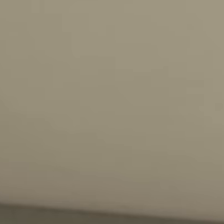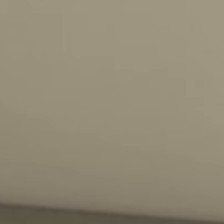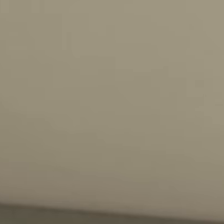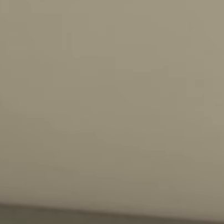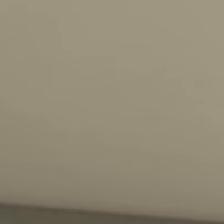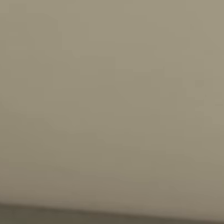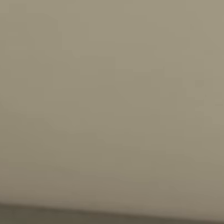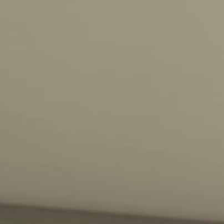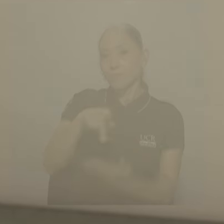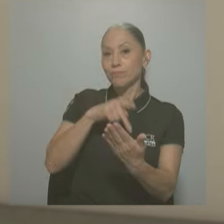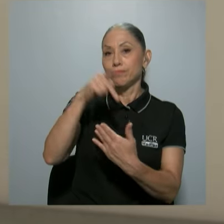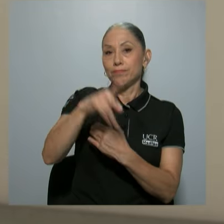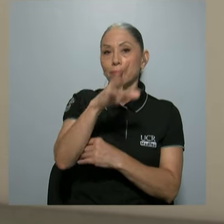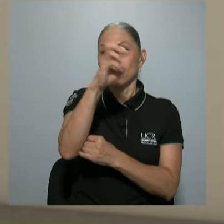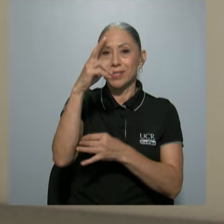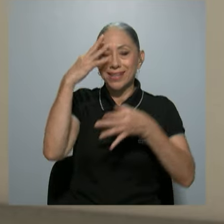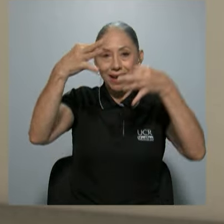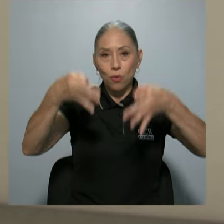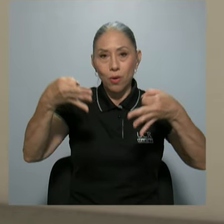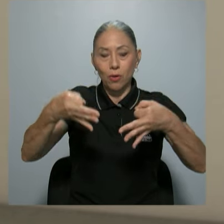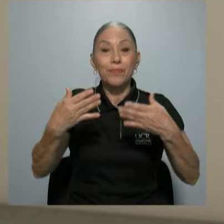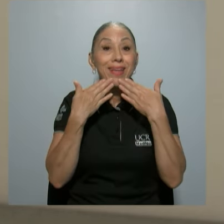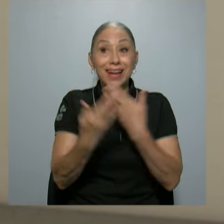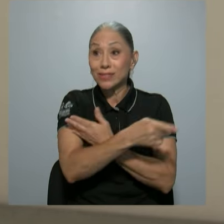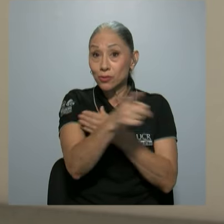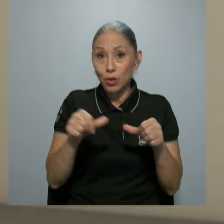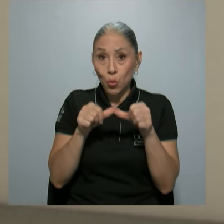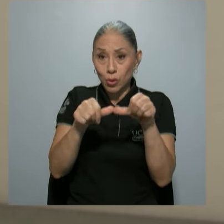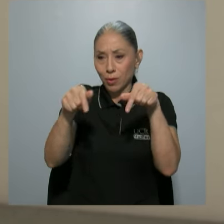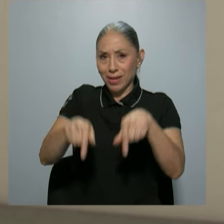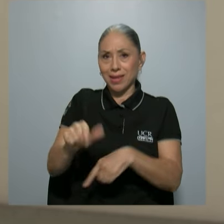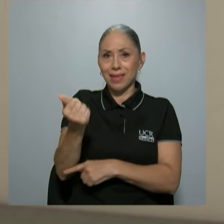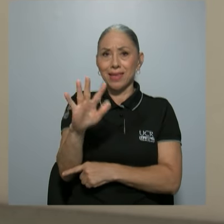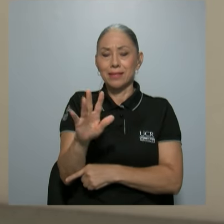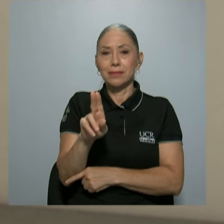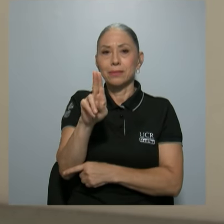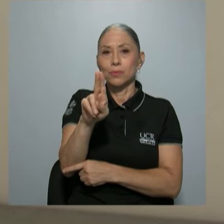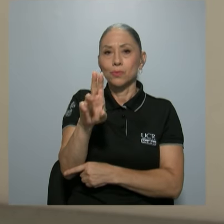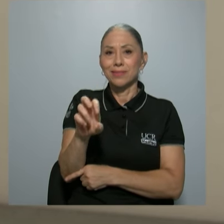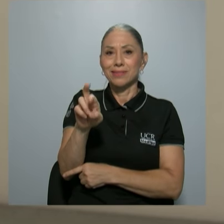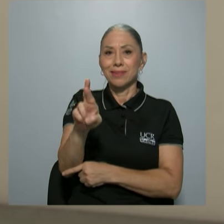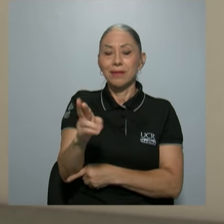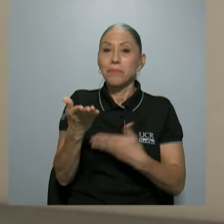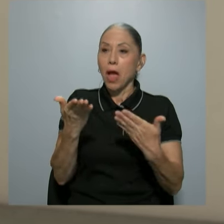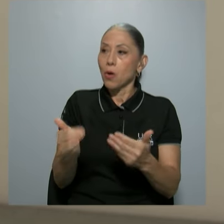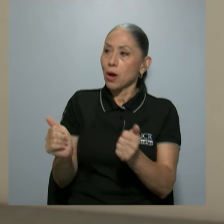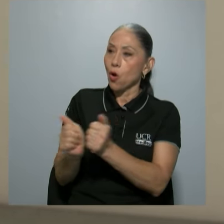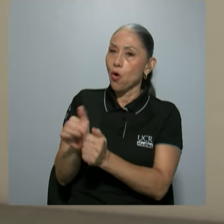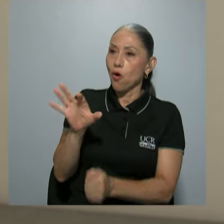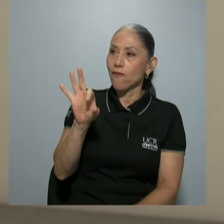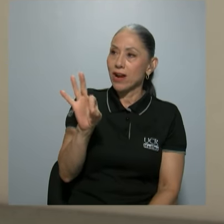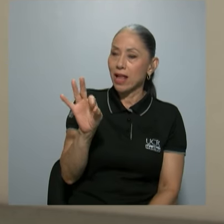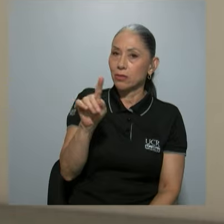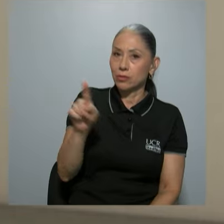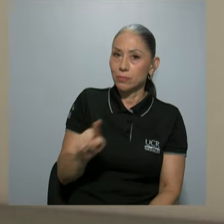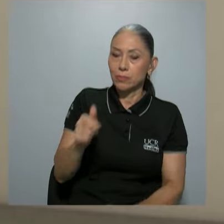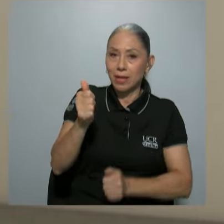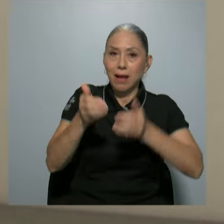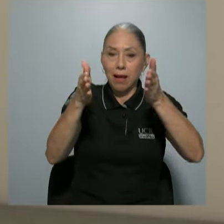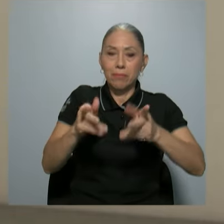Esto es Costa Rica en Juego. Gracias por mantenerse aquí con 15 UCR. Vamos con Fernando Zamora, candidato del partido